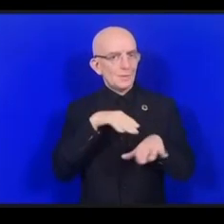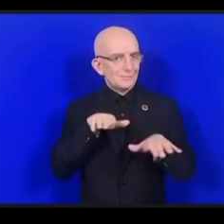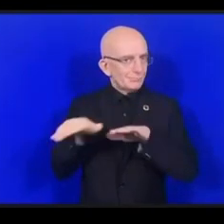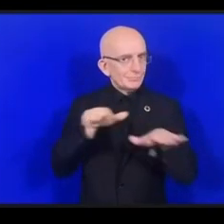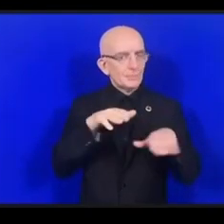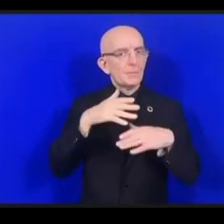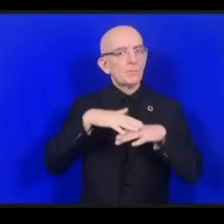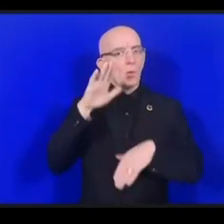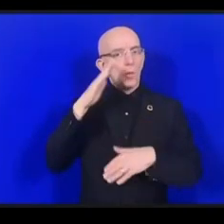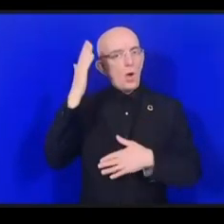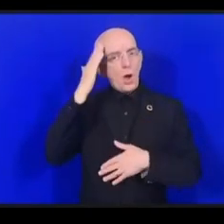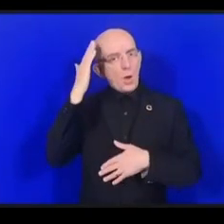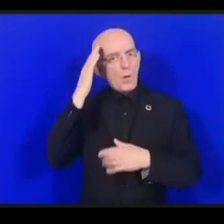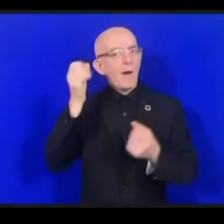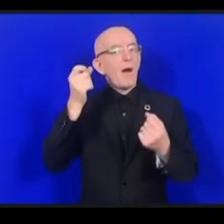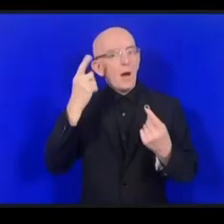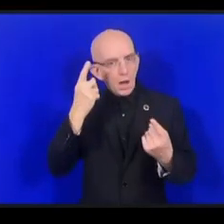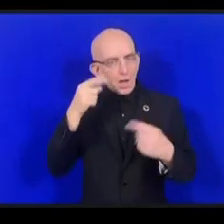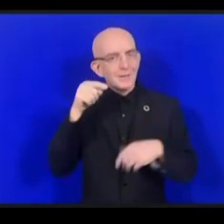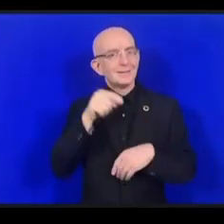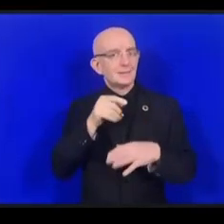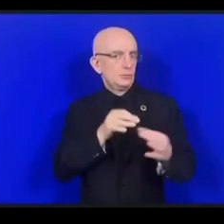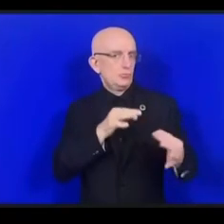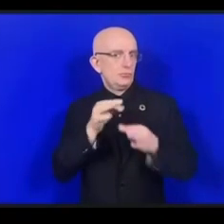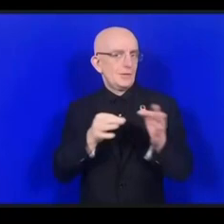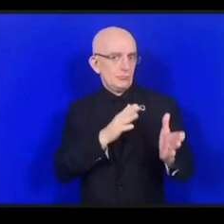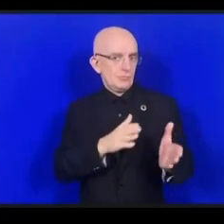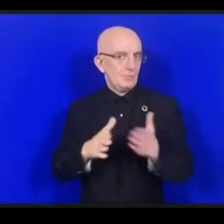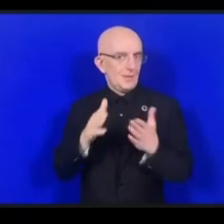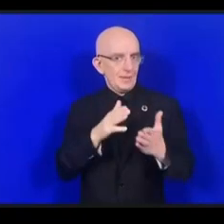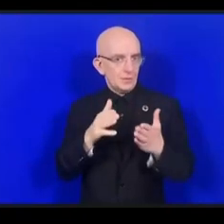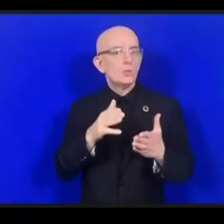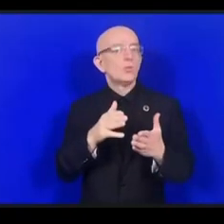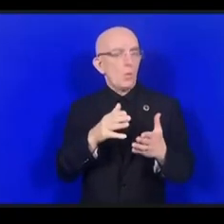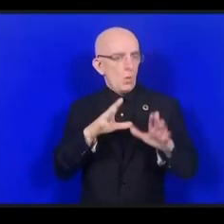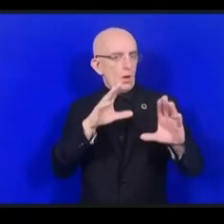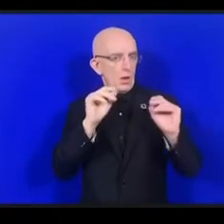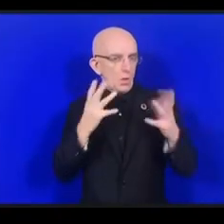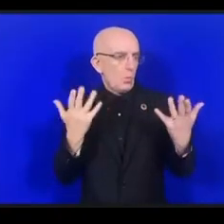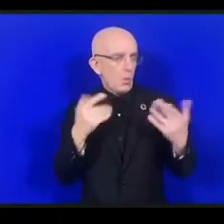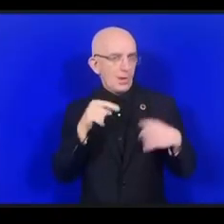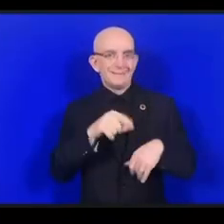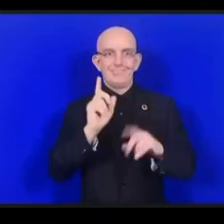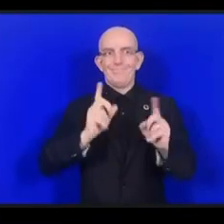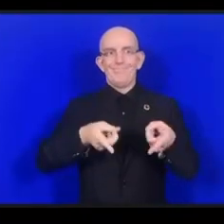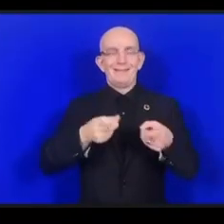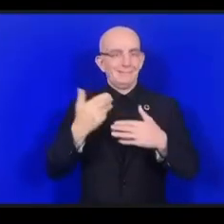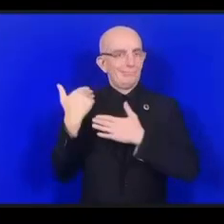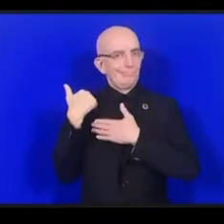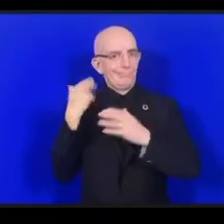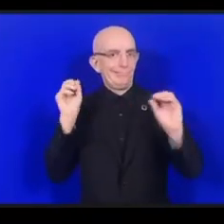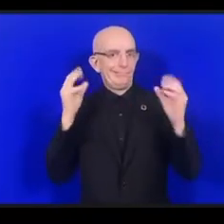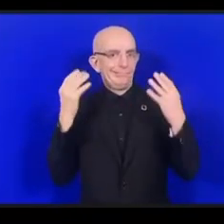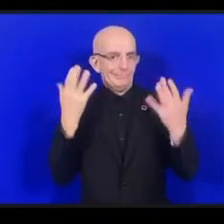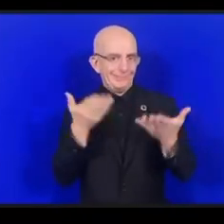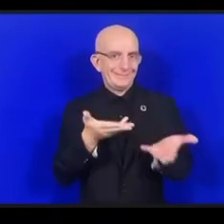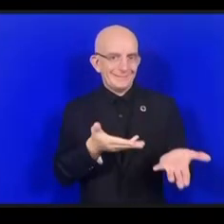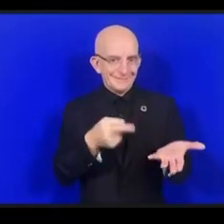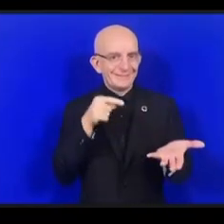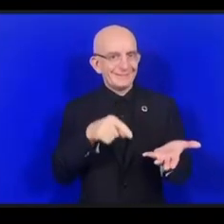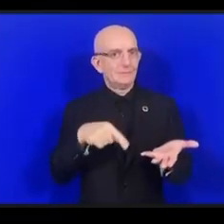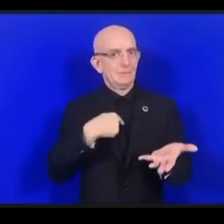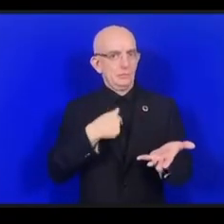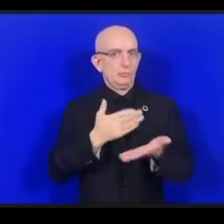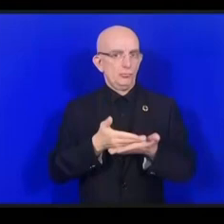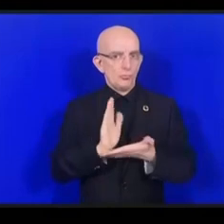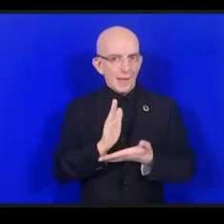importante contar con derechas en las odss y no perderlo de vista Gracias las